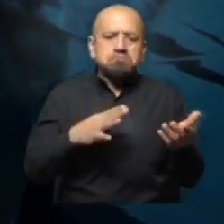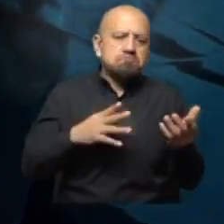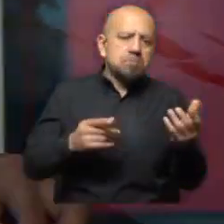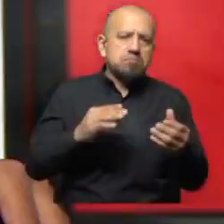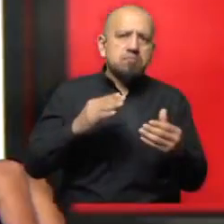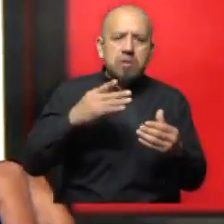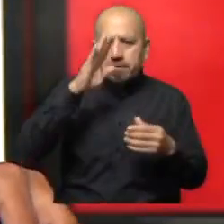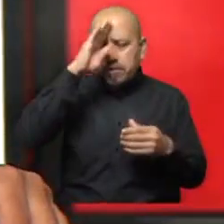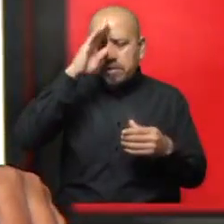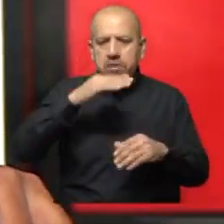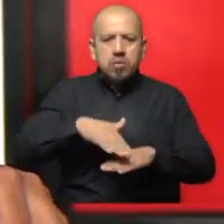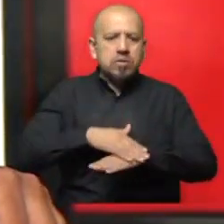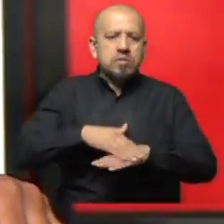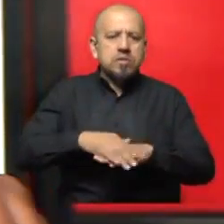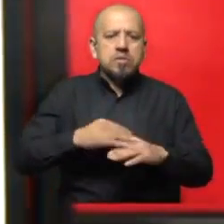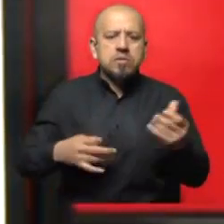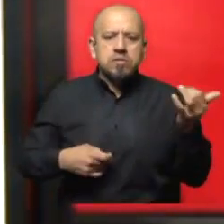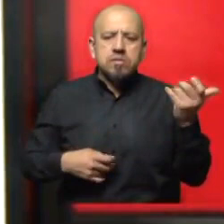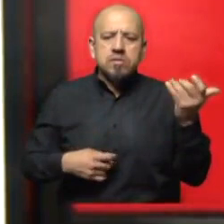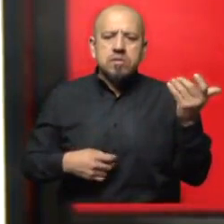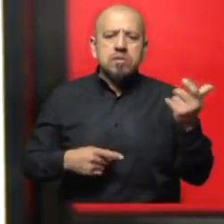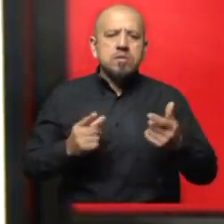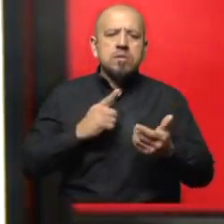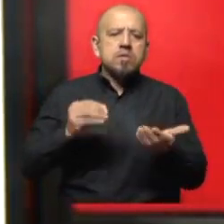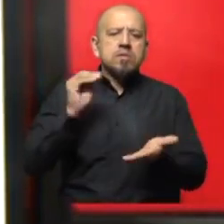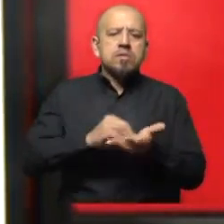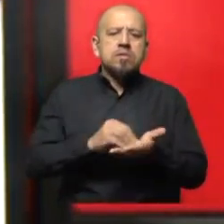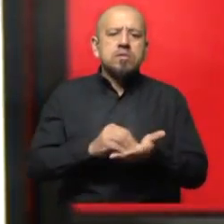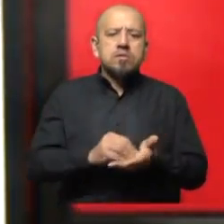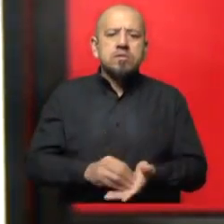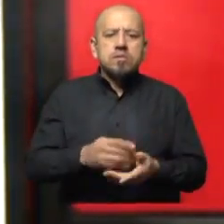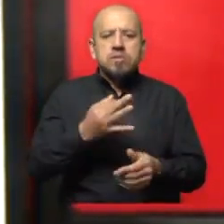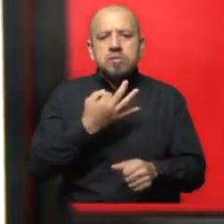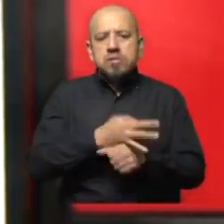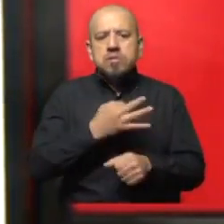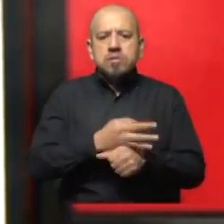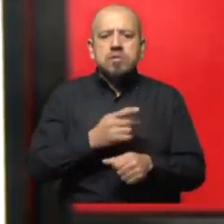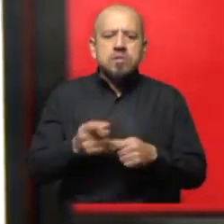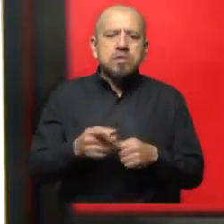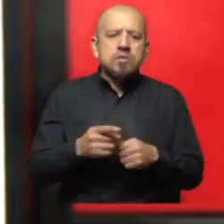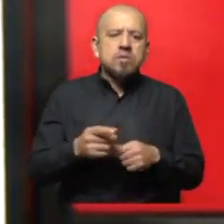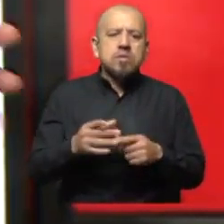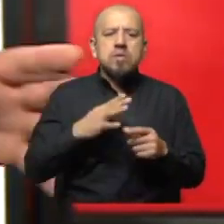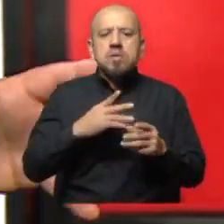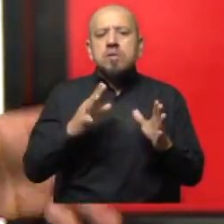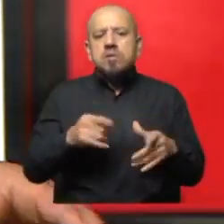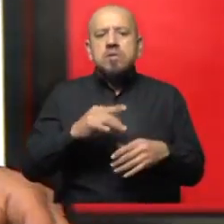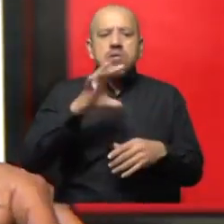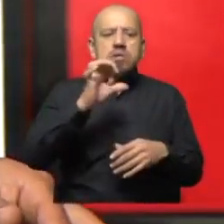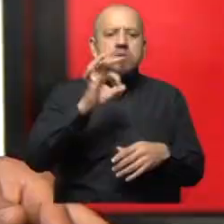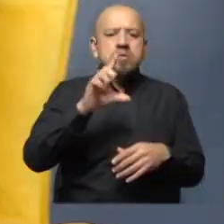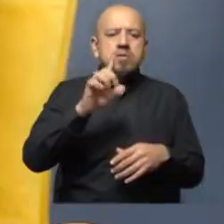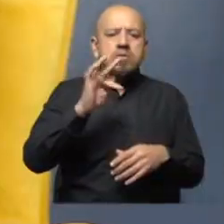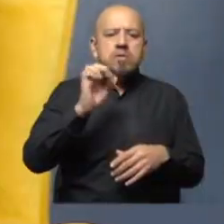muy como como muy aplicado como para para la enseñanza aprender solfeo todo